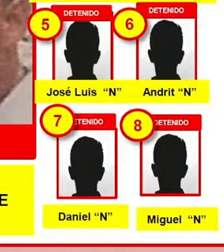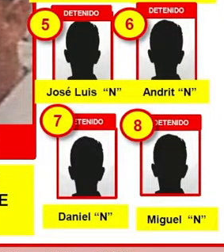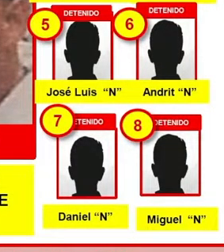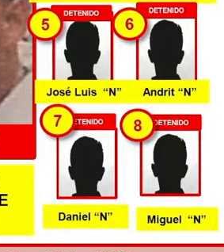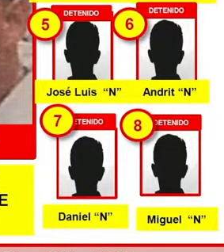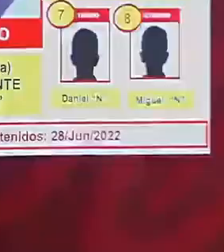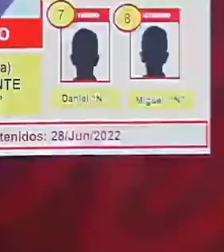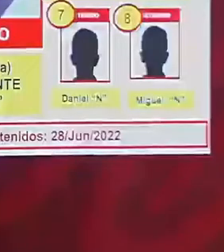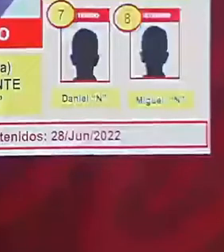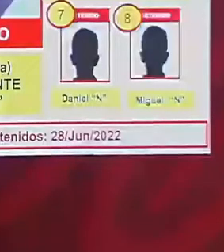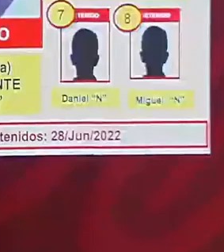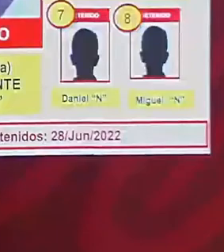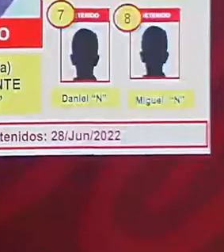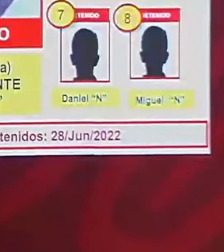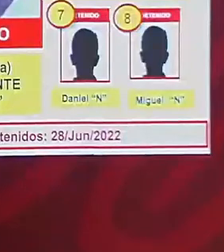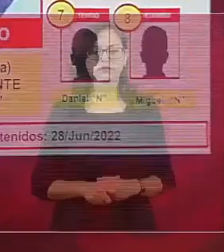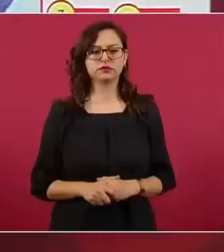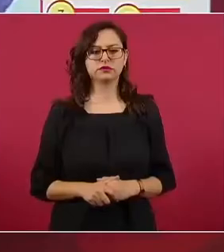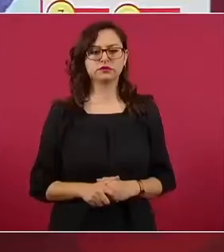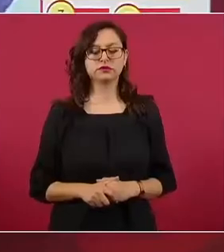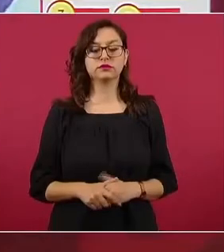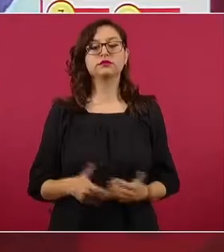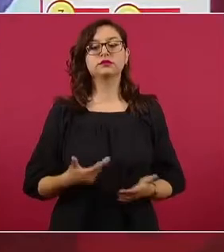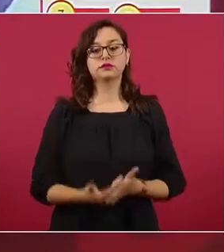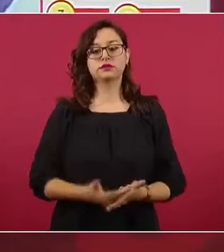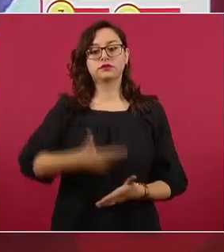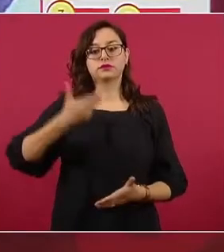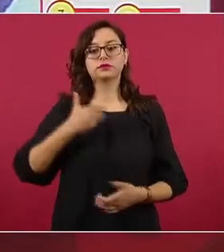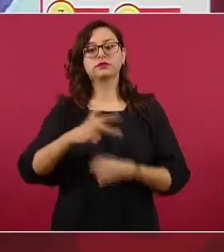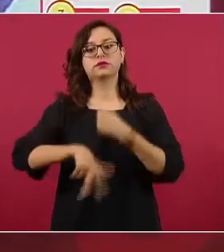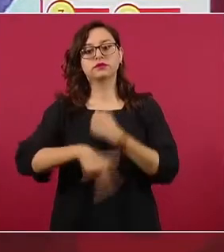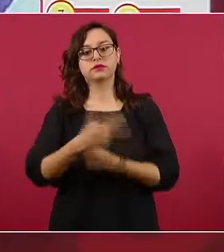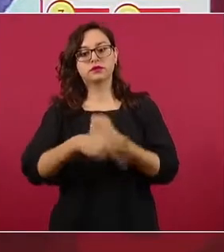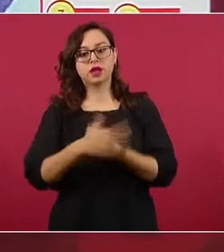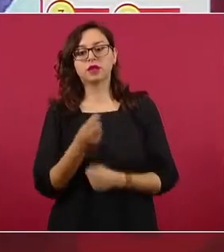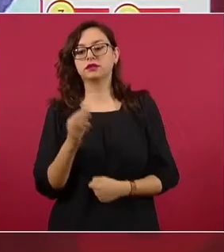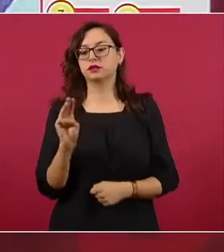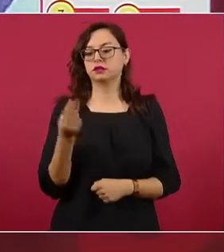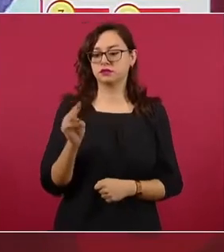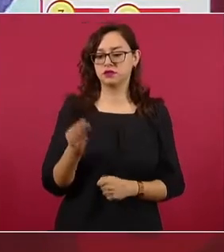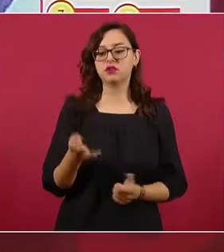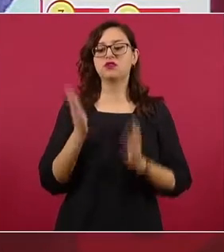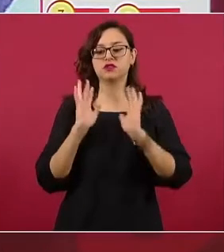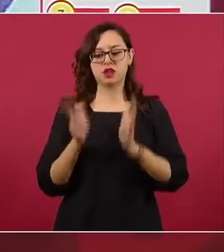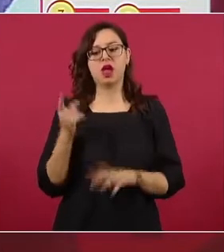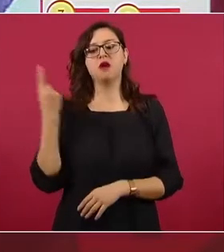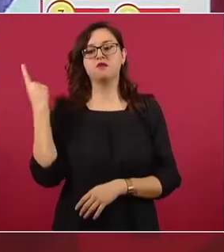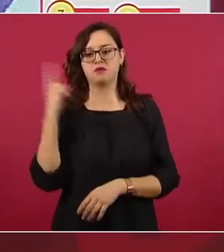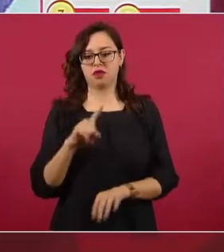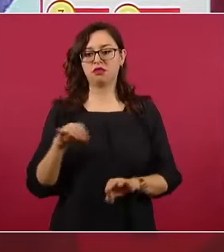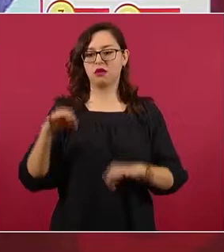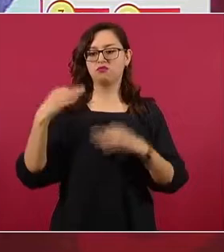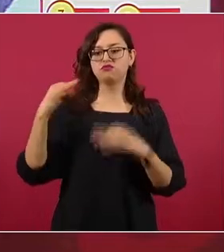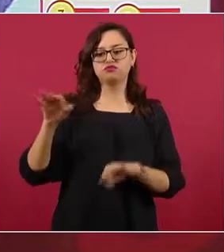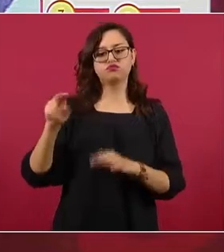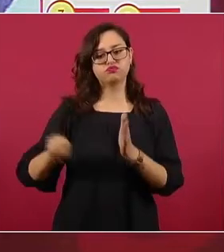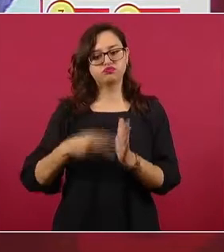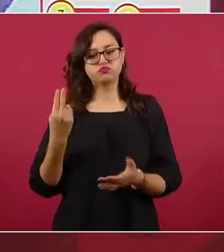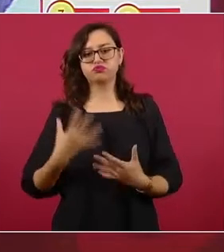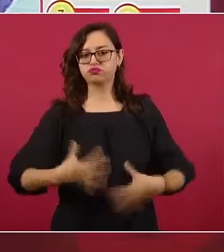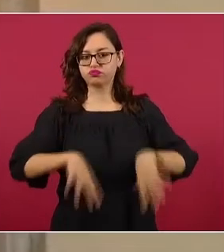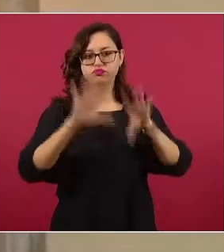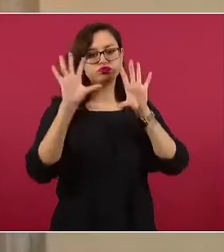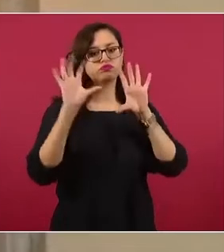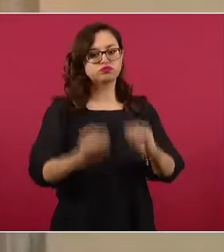Guerrero. Anteriormente, el 13 de mayo, se había ejecutado una orden de aprehensión también contra Víctor N.,